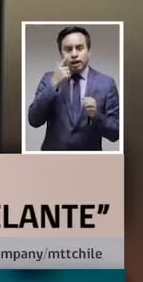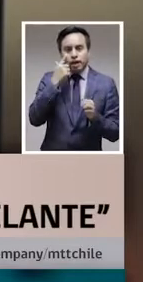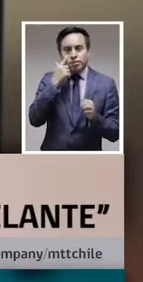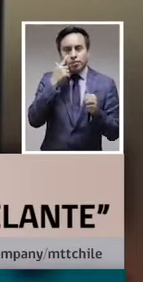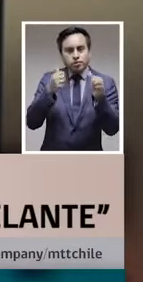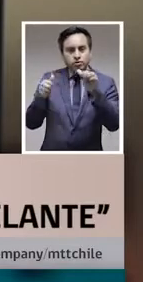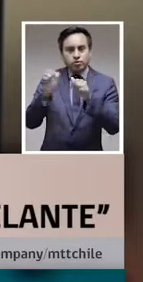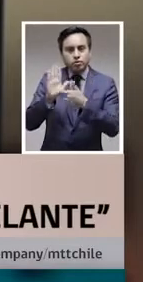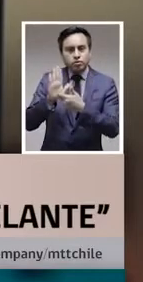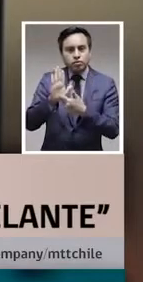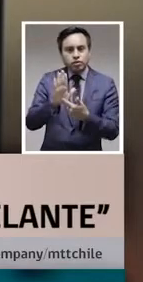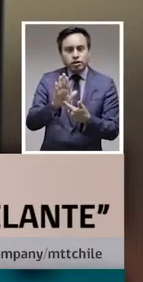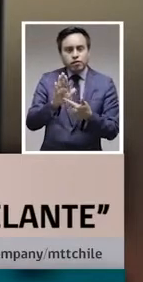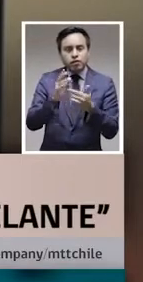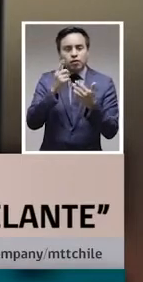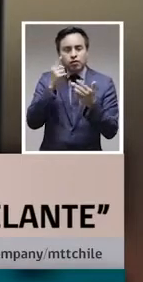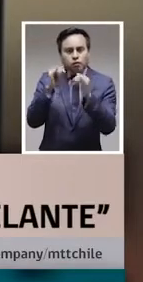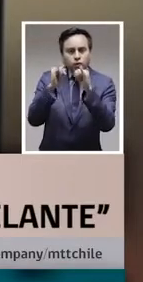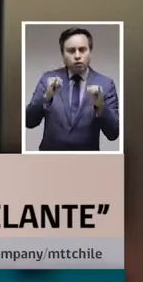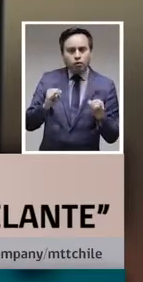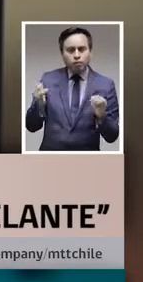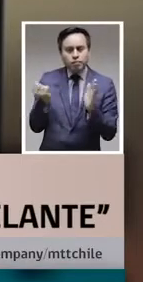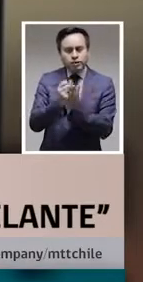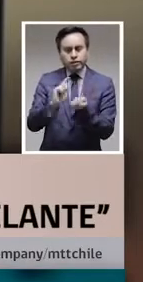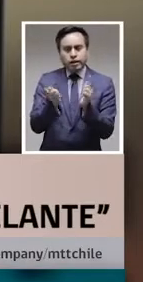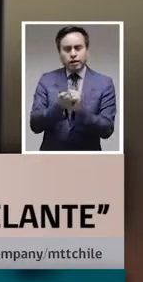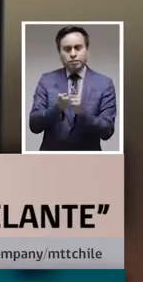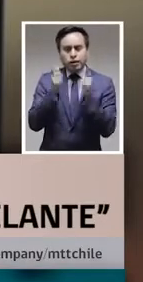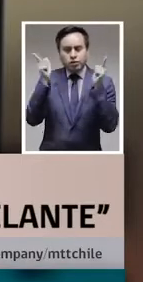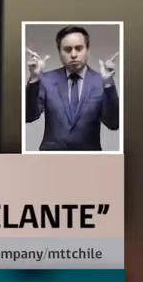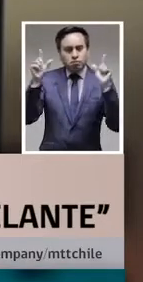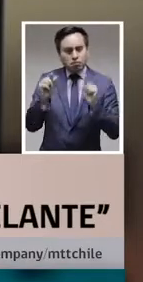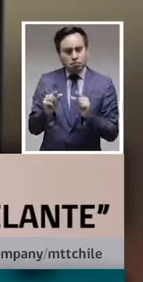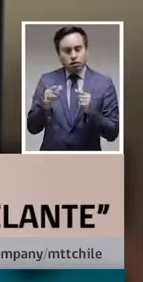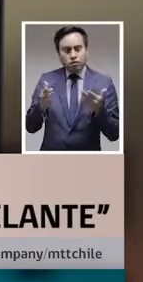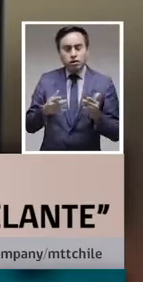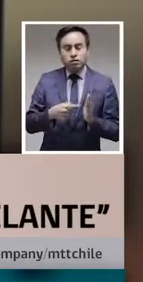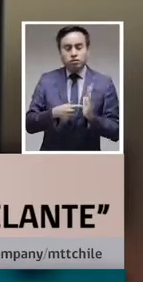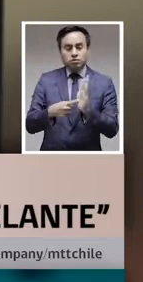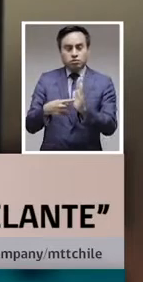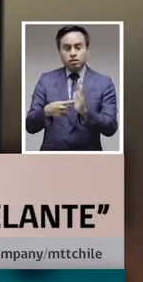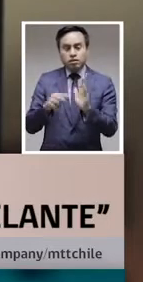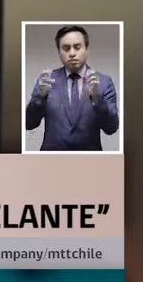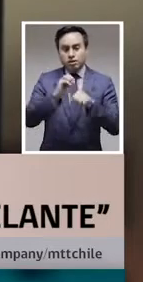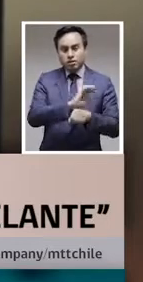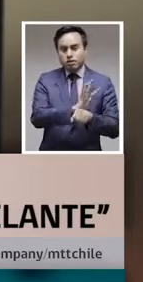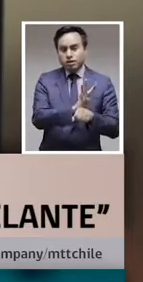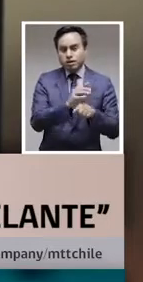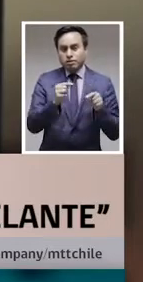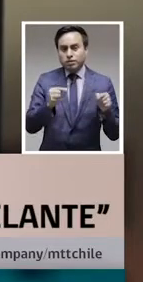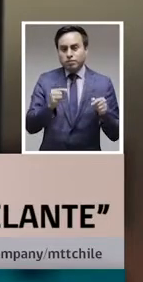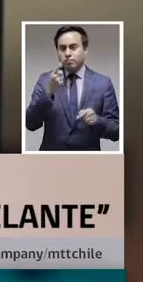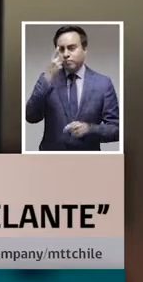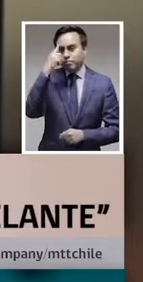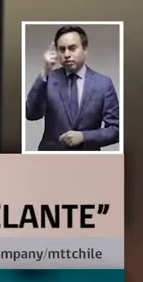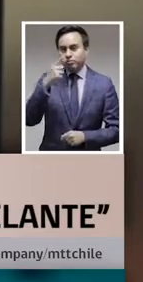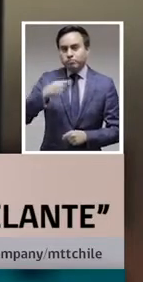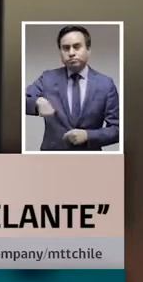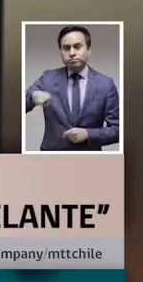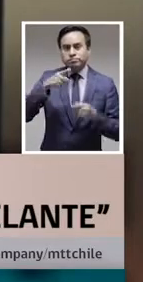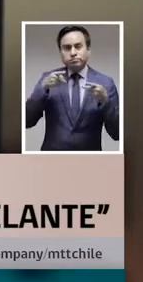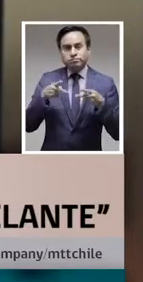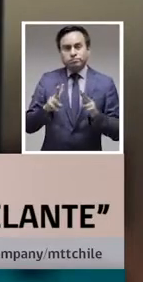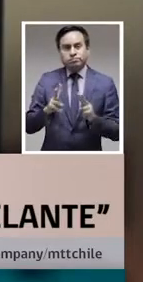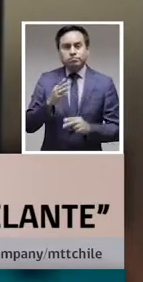experimento que mostrara ese impacto en forma tan contundente como lo ha mostrado esta pandemia, pero nos ha